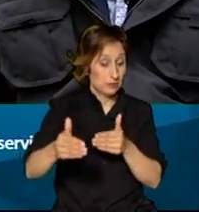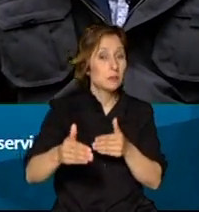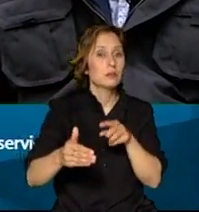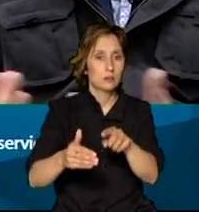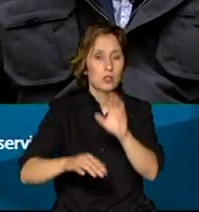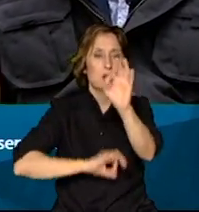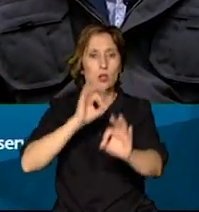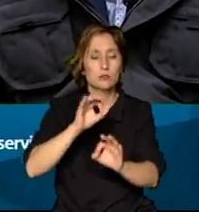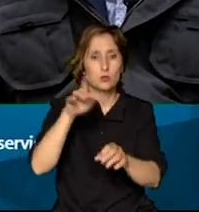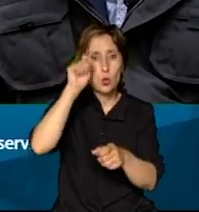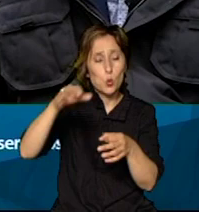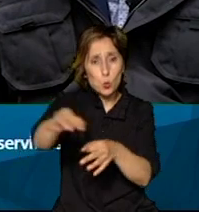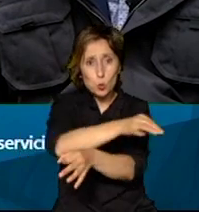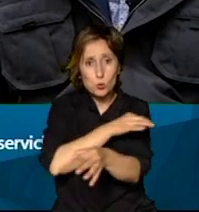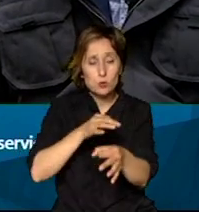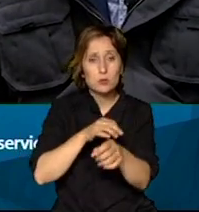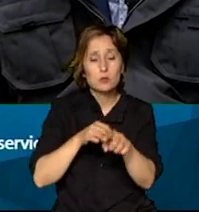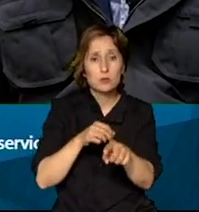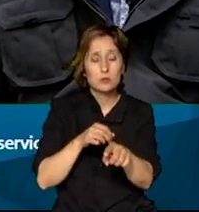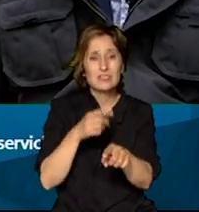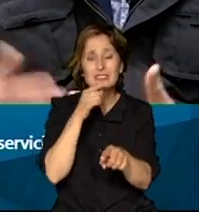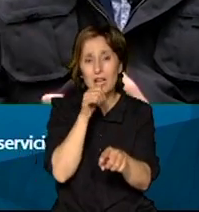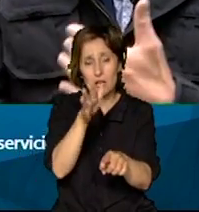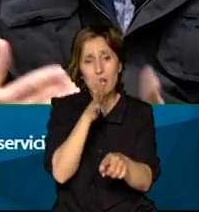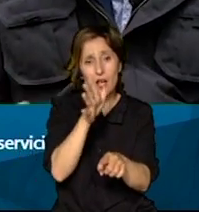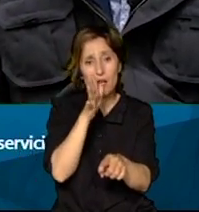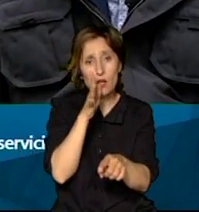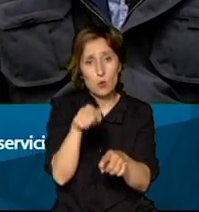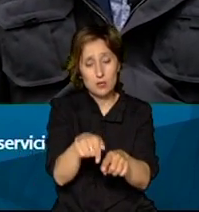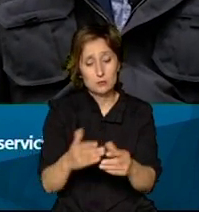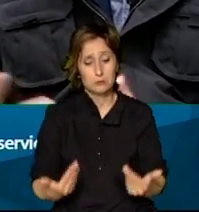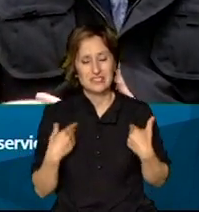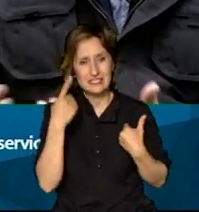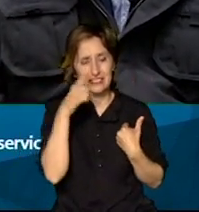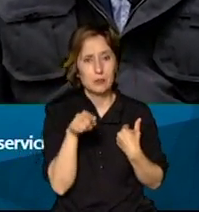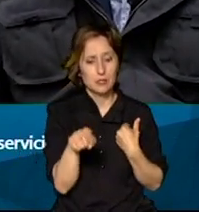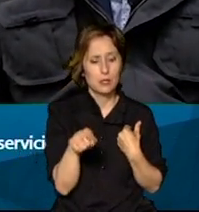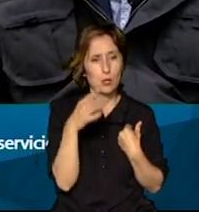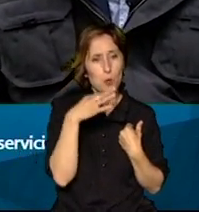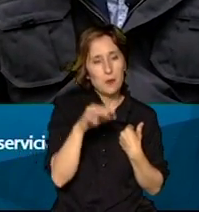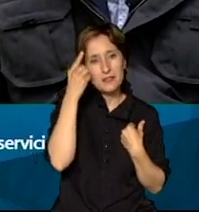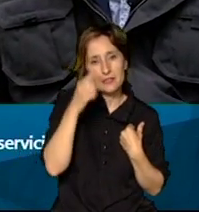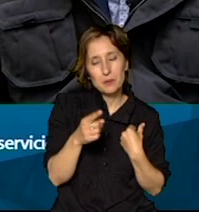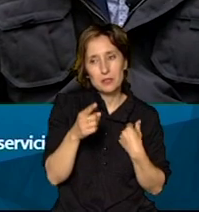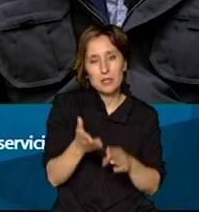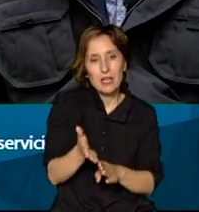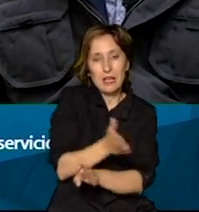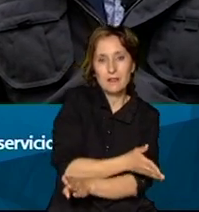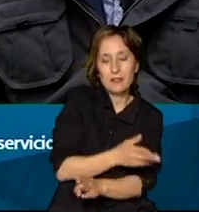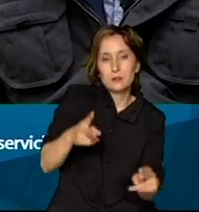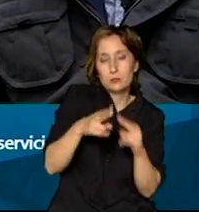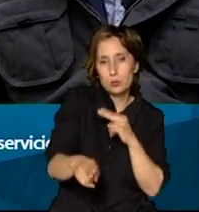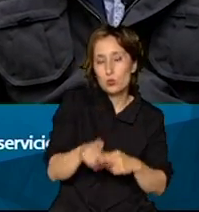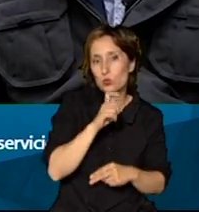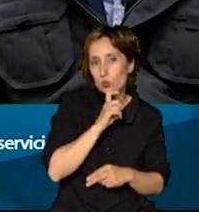los organismos de cuenca, a los organismos hidrológicos, y ellos ya corren sus modelos para tratar de anticiparse a este